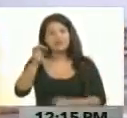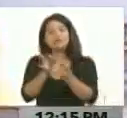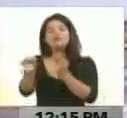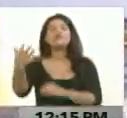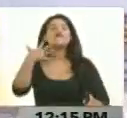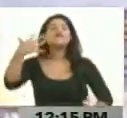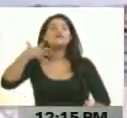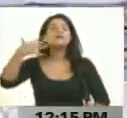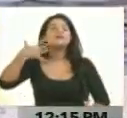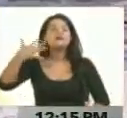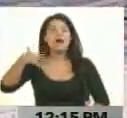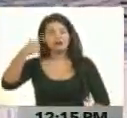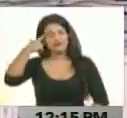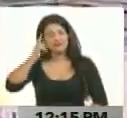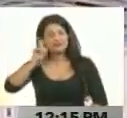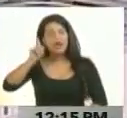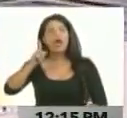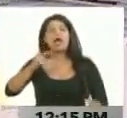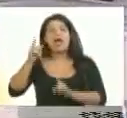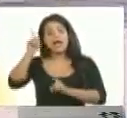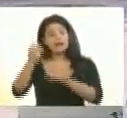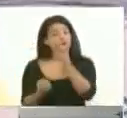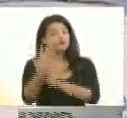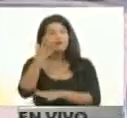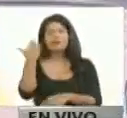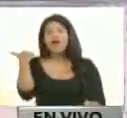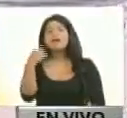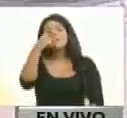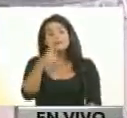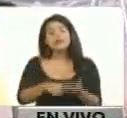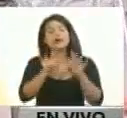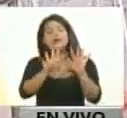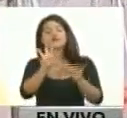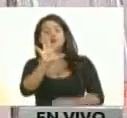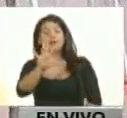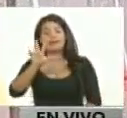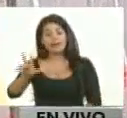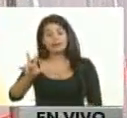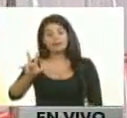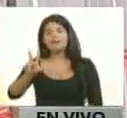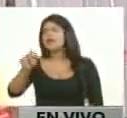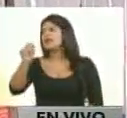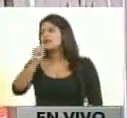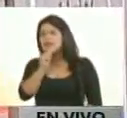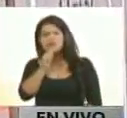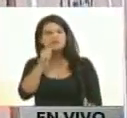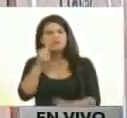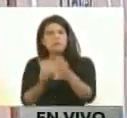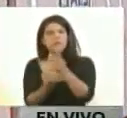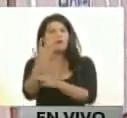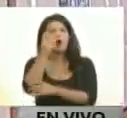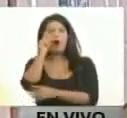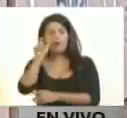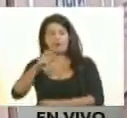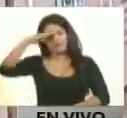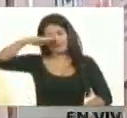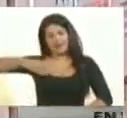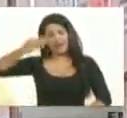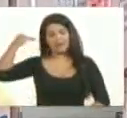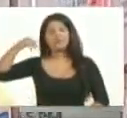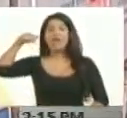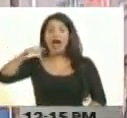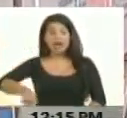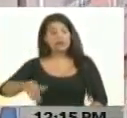ella fue fundada en 1853 por el capitán general García de Hevia. Y aquí hubo una epidemia donde un tipo de zancudo transmitía una fiebre